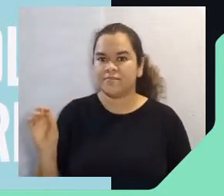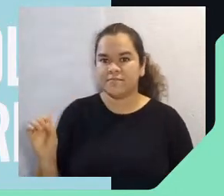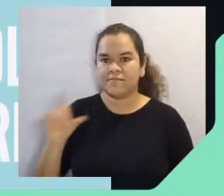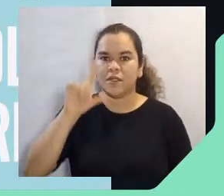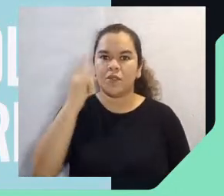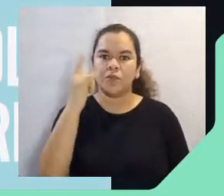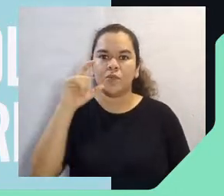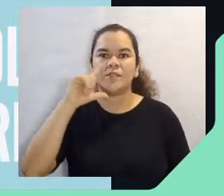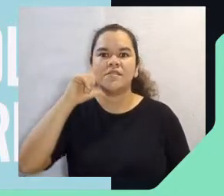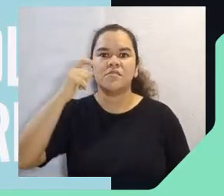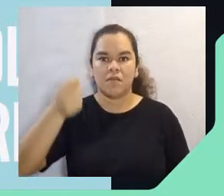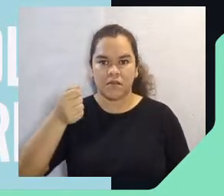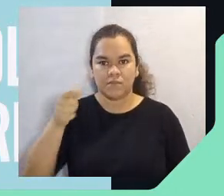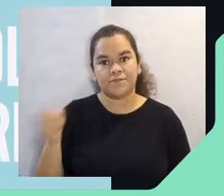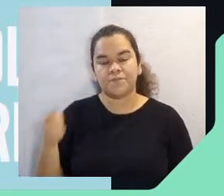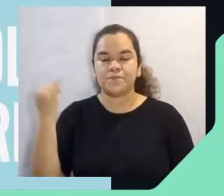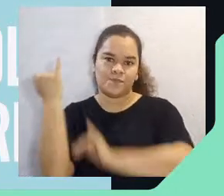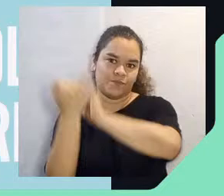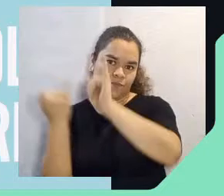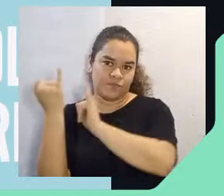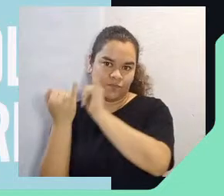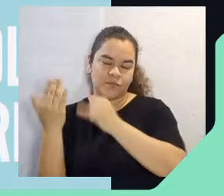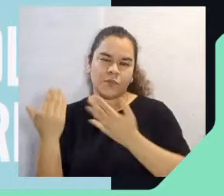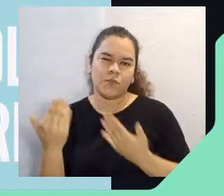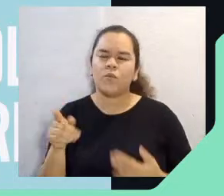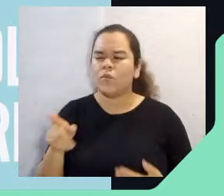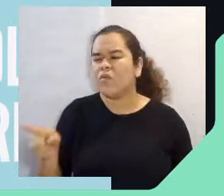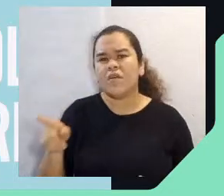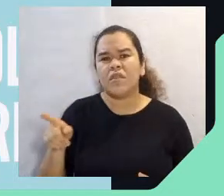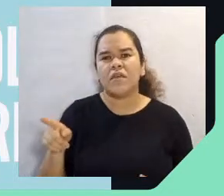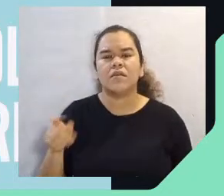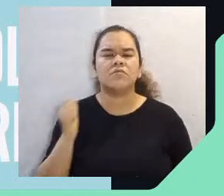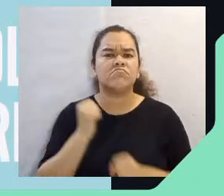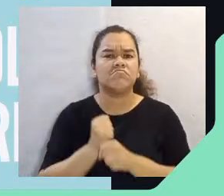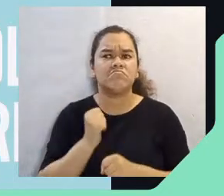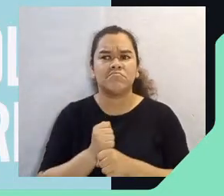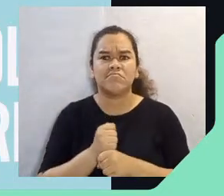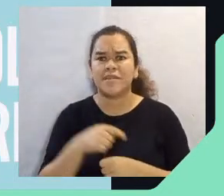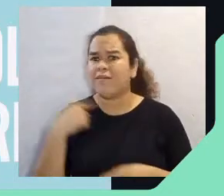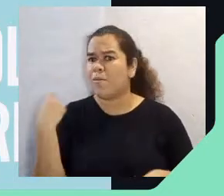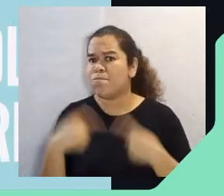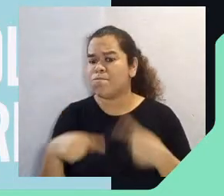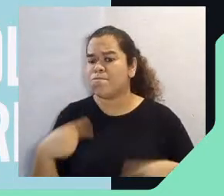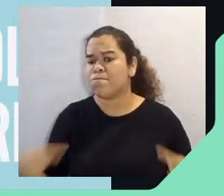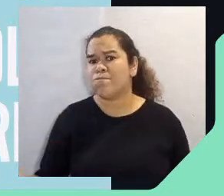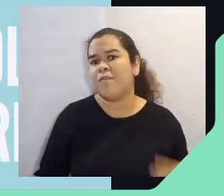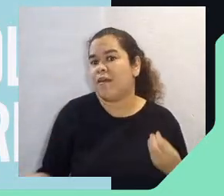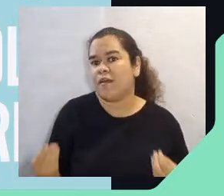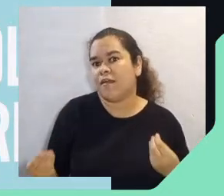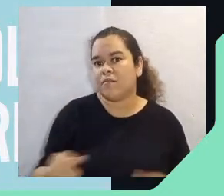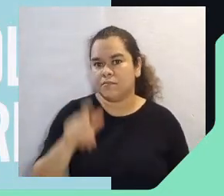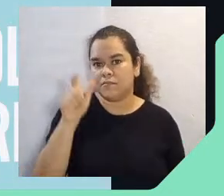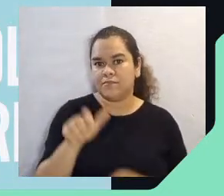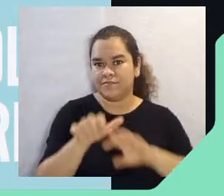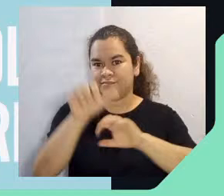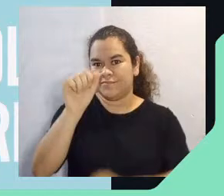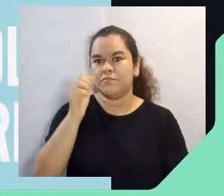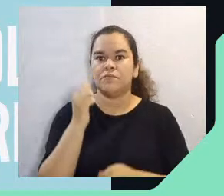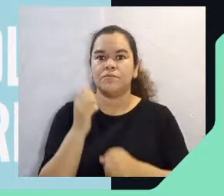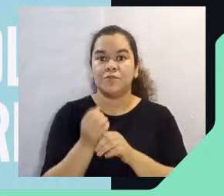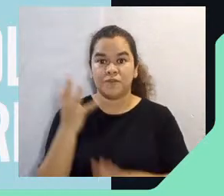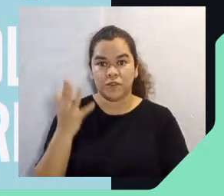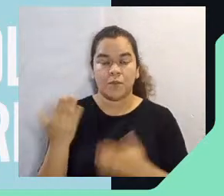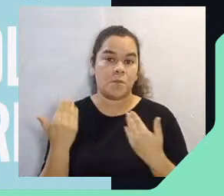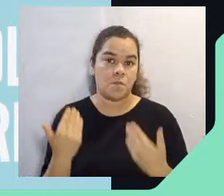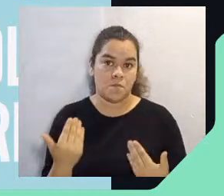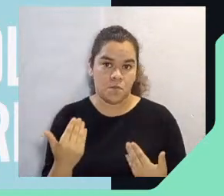situación de cómo, desde qué posibilidades tienen hoy nuestros programadores, nuestros analistas, con un